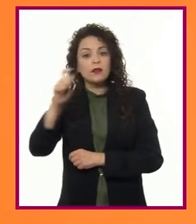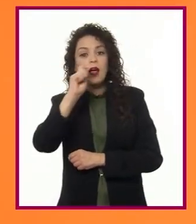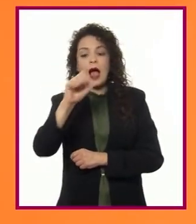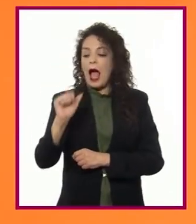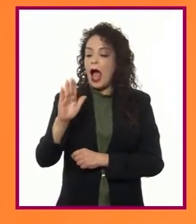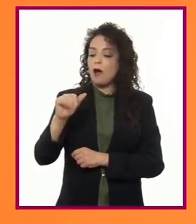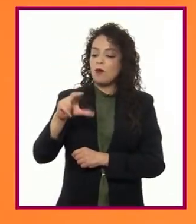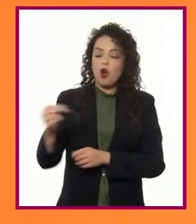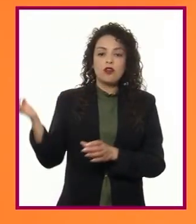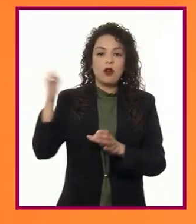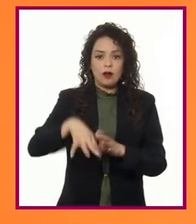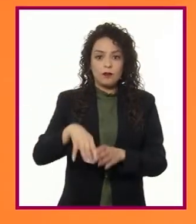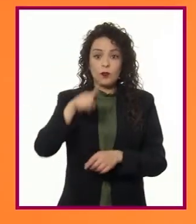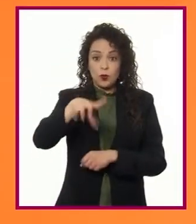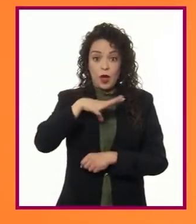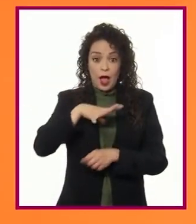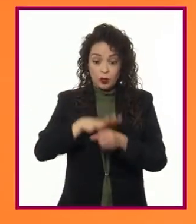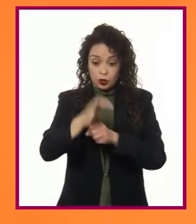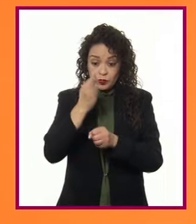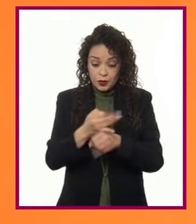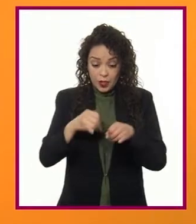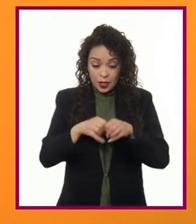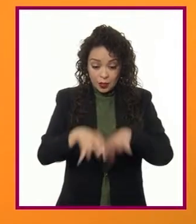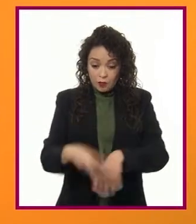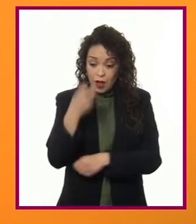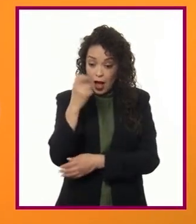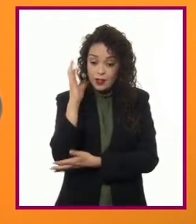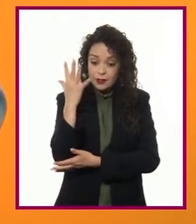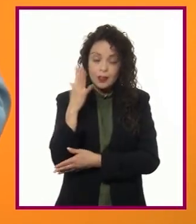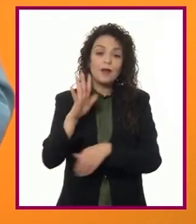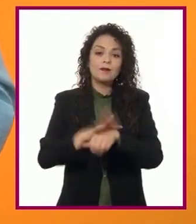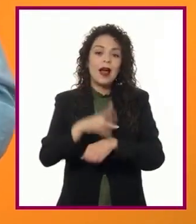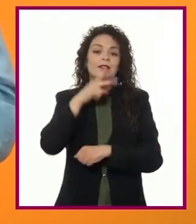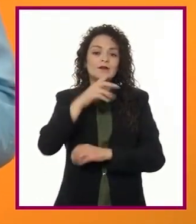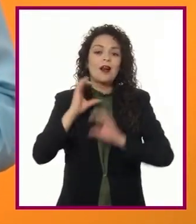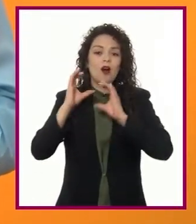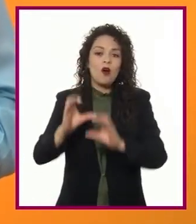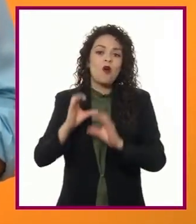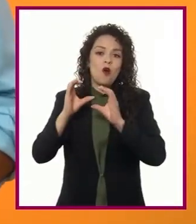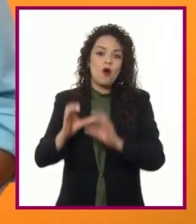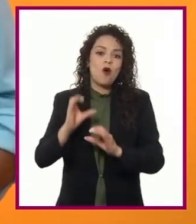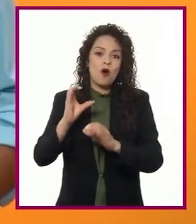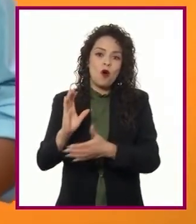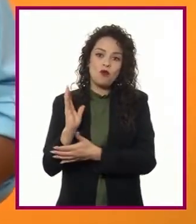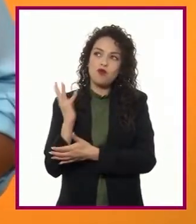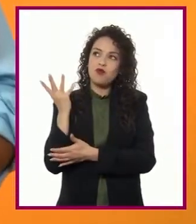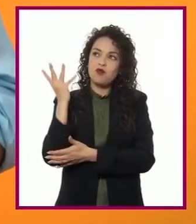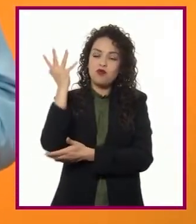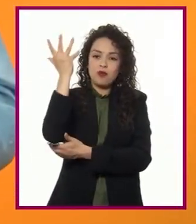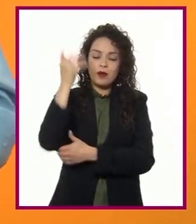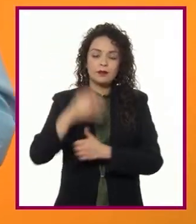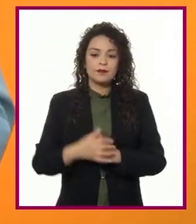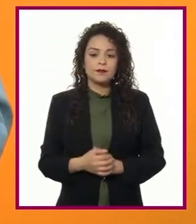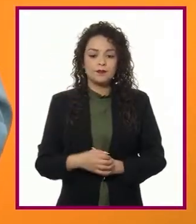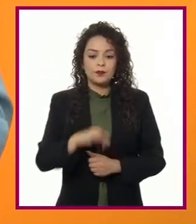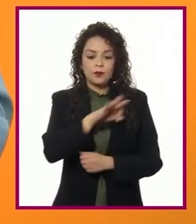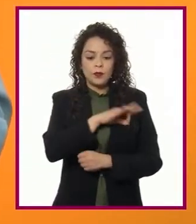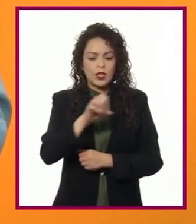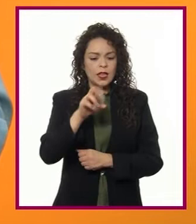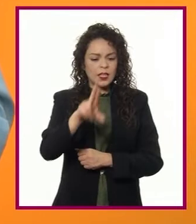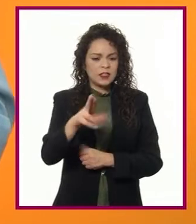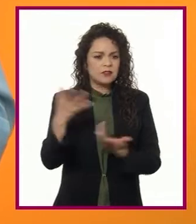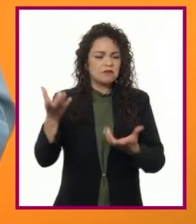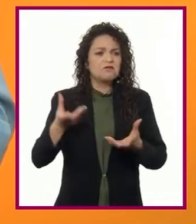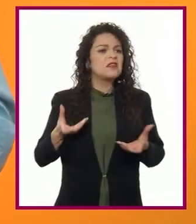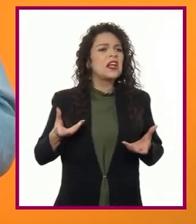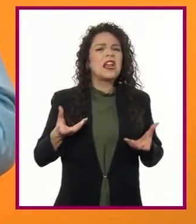obtengan sobre esa especie, tendrán mejores resultados. Puede ser un árbol que encuentren en una zona